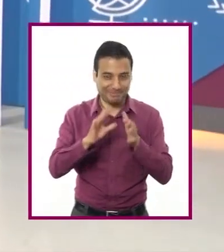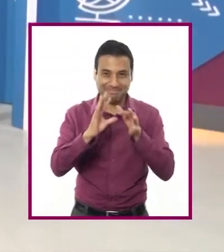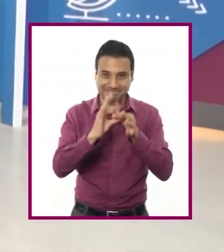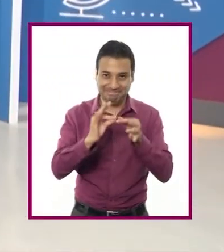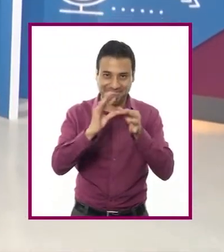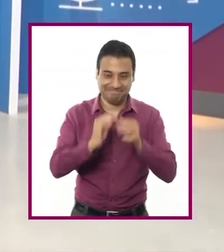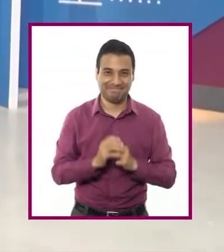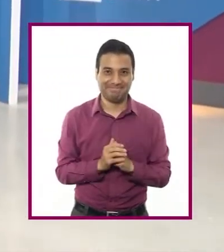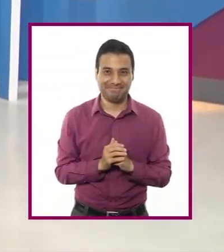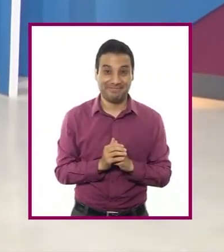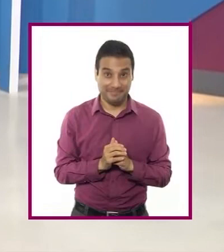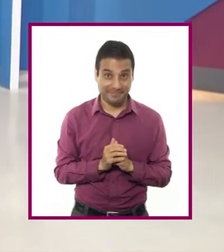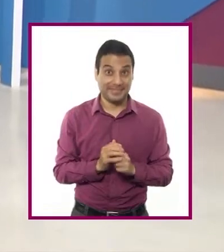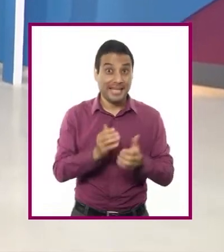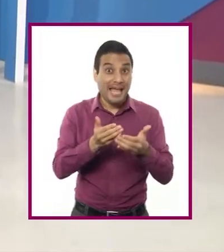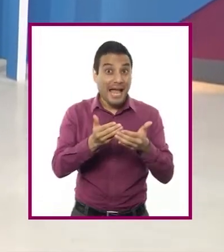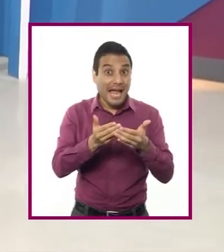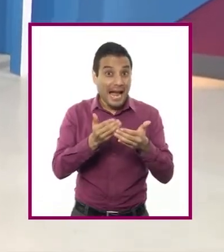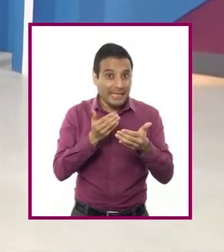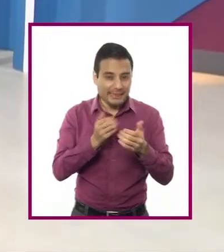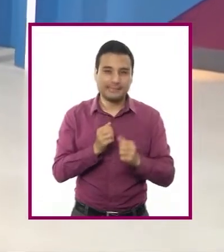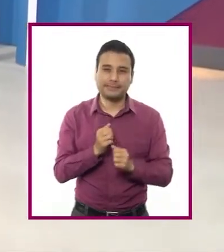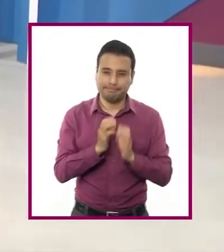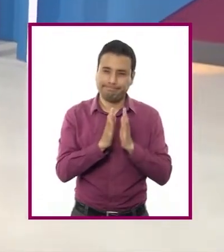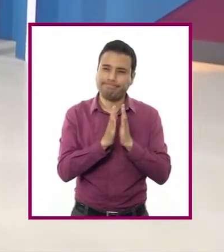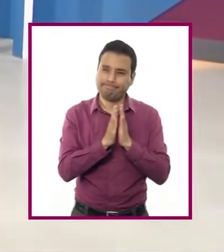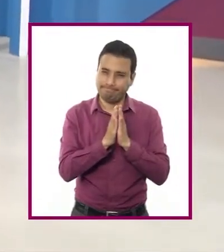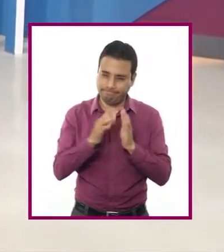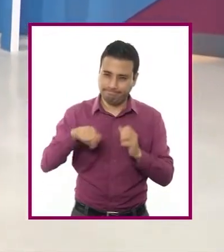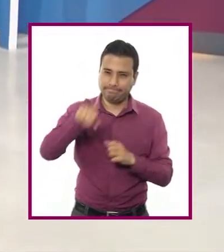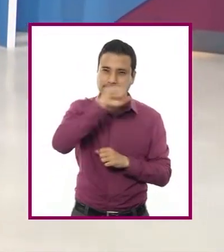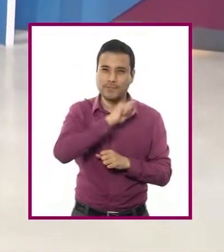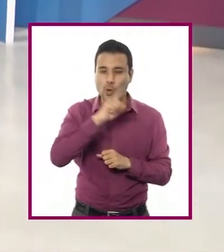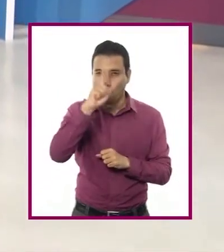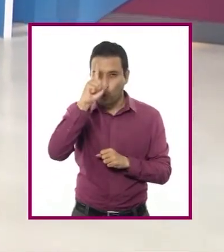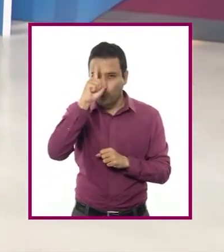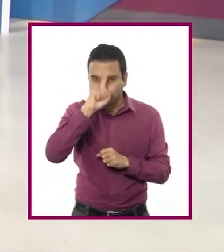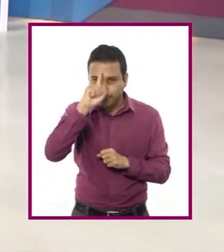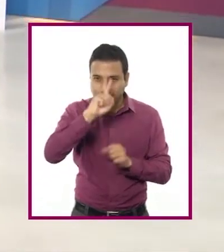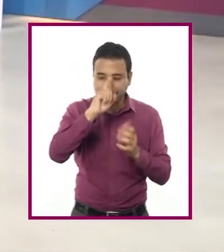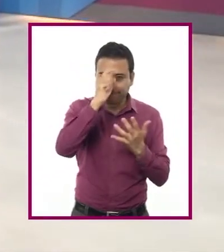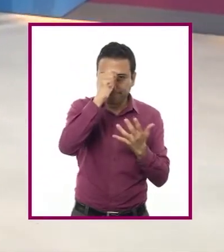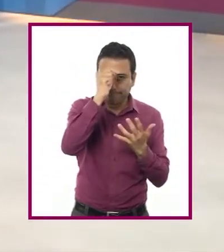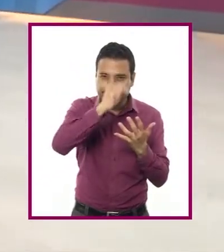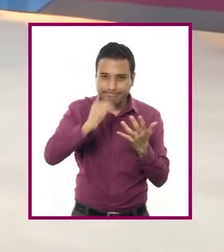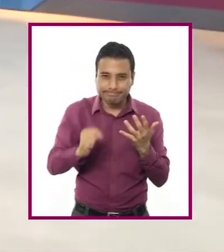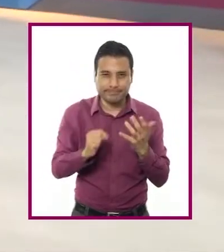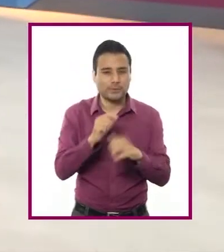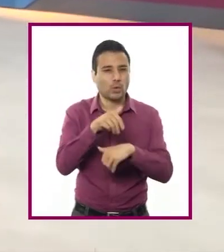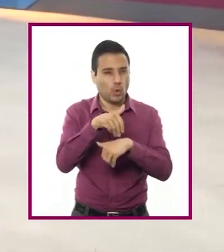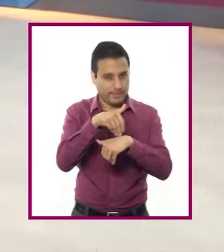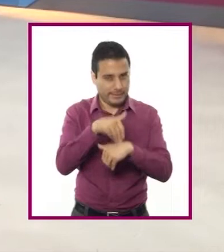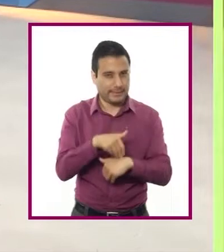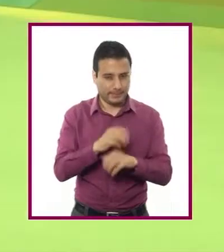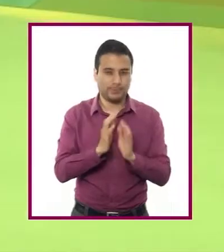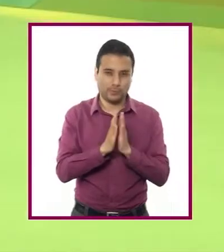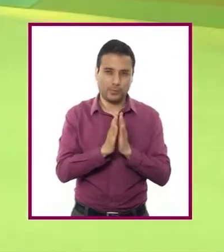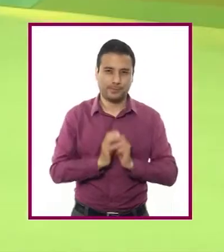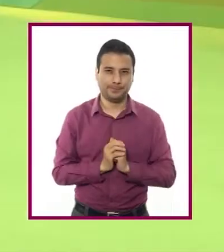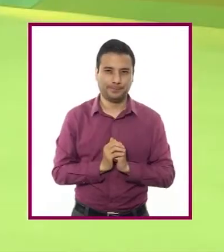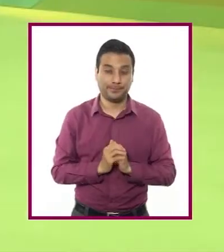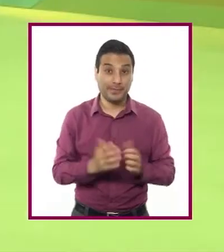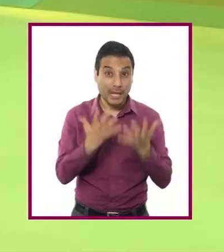Antes de iniciar, recuerden que es muy importante llevar a la práctica las medidas sanitarias que se han implementado durante la pandemia.